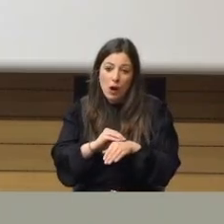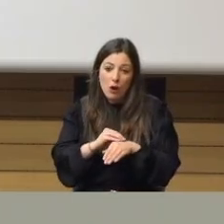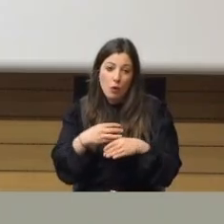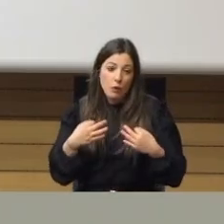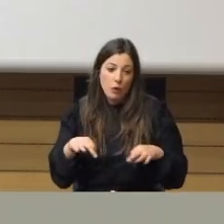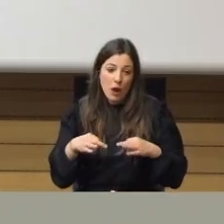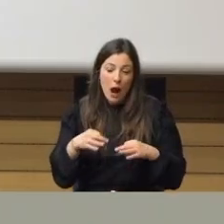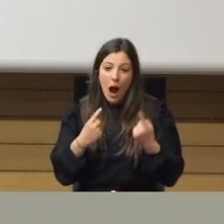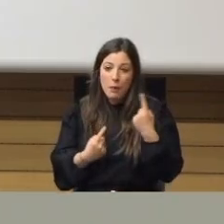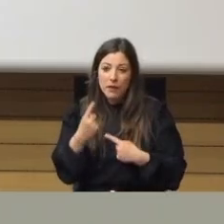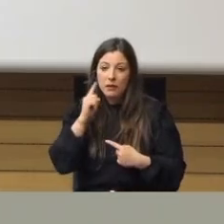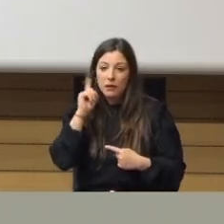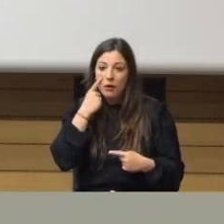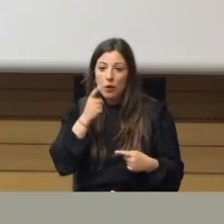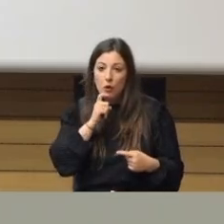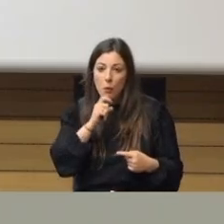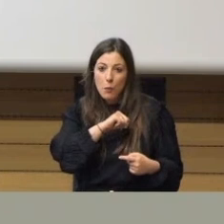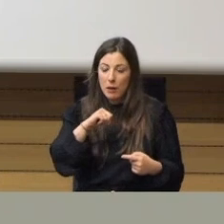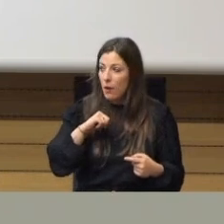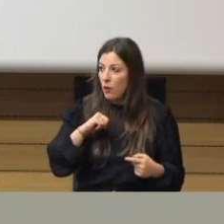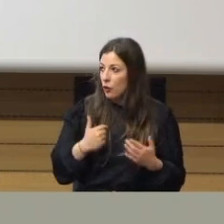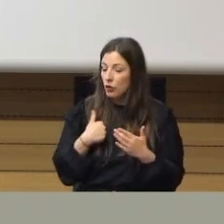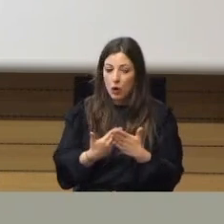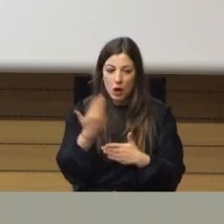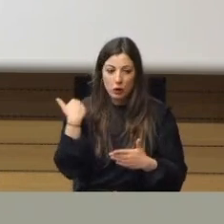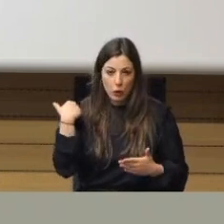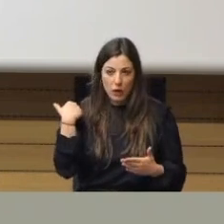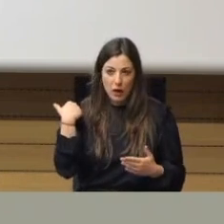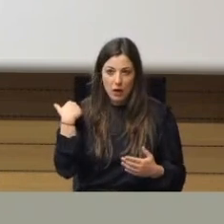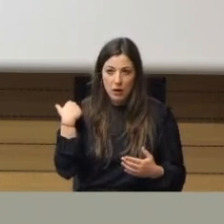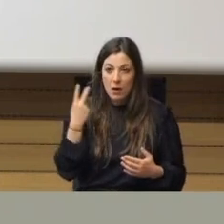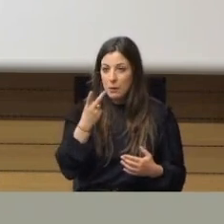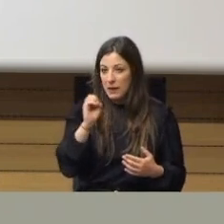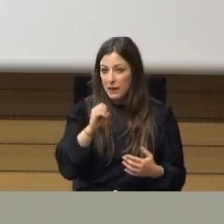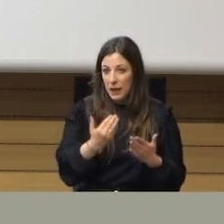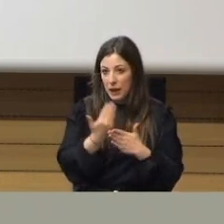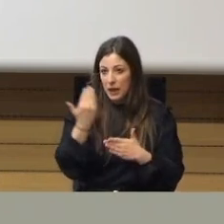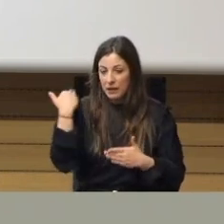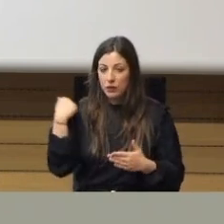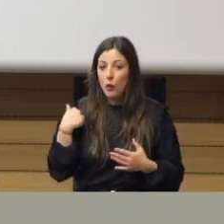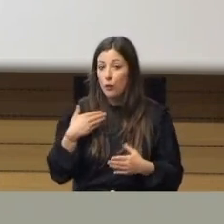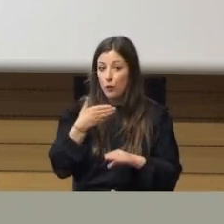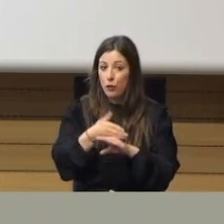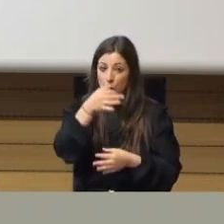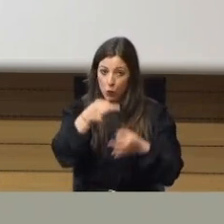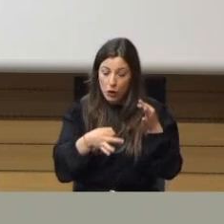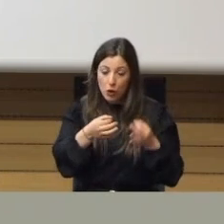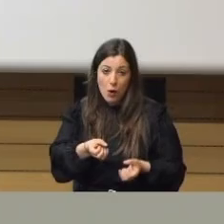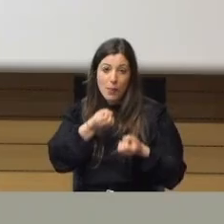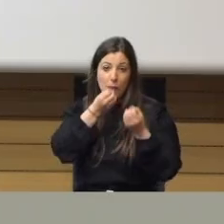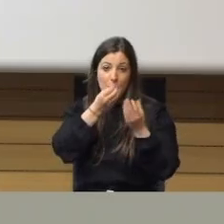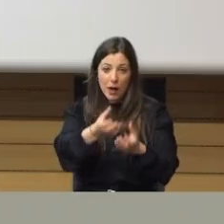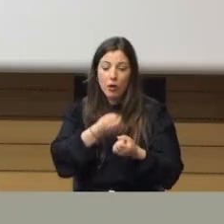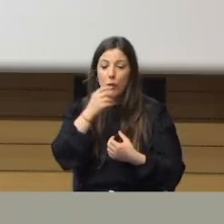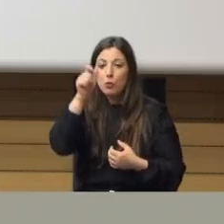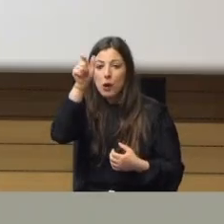cribado. Yo el otro día fui a declarar, hace 20 días fui a declarar a un juicio, porque hubo una persona que